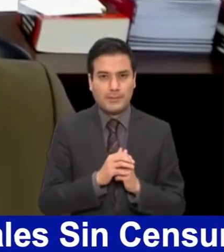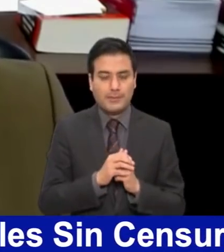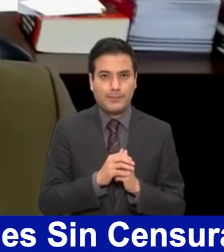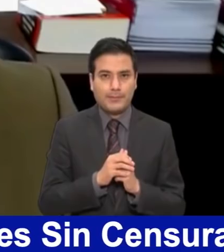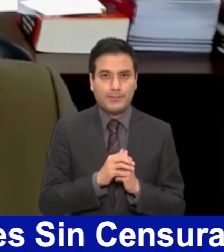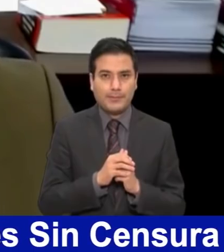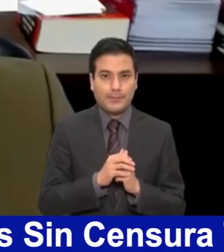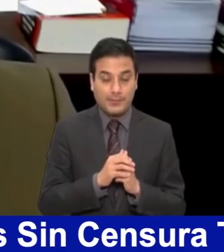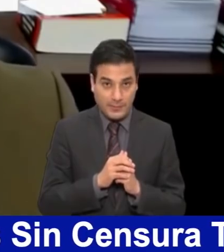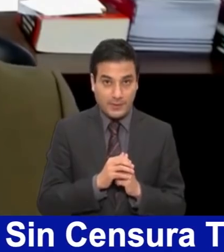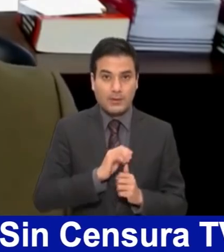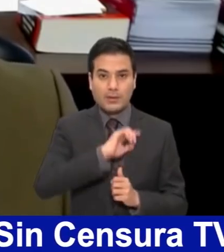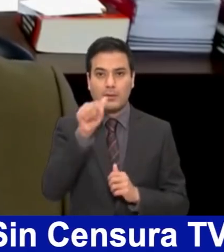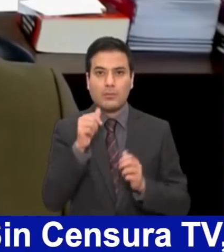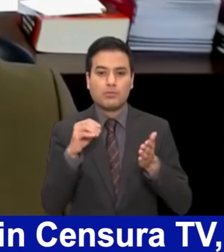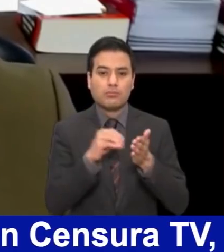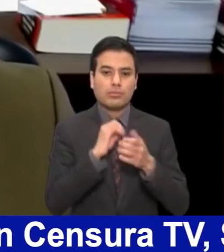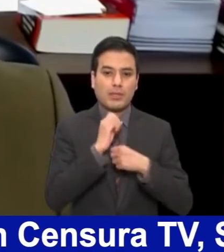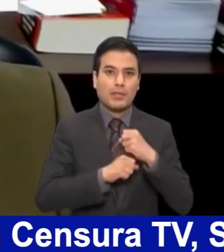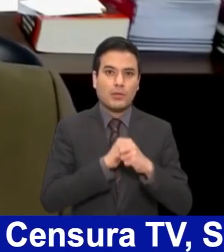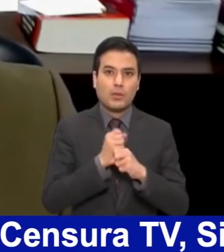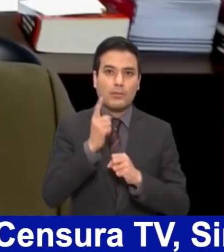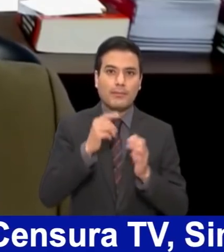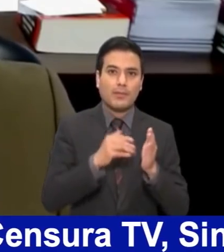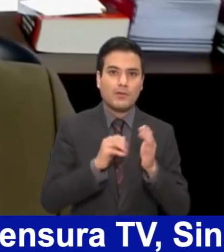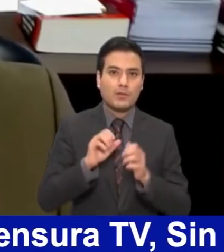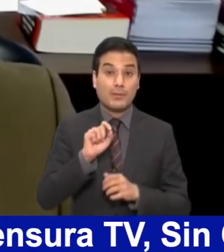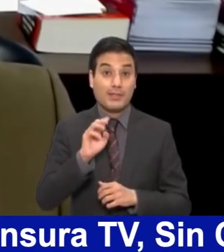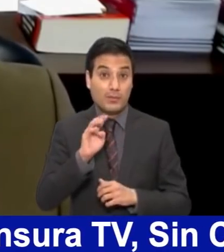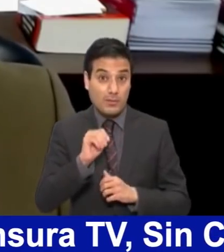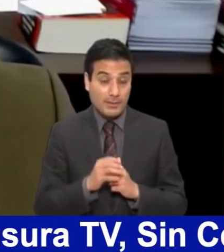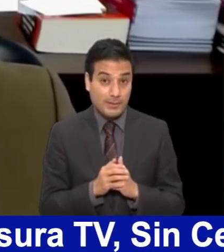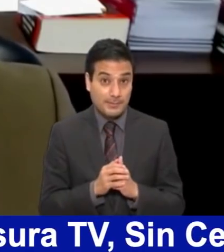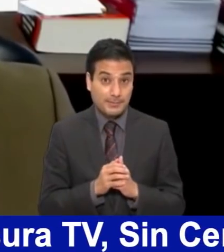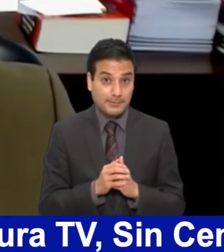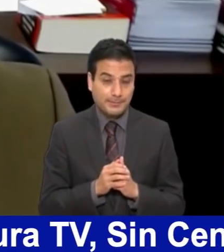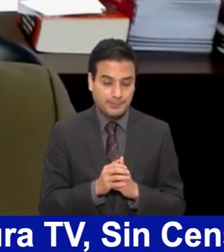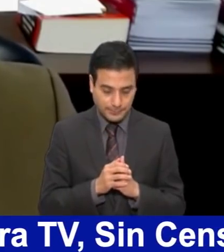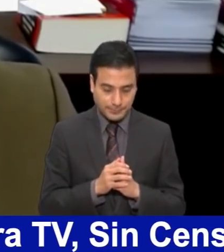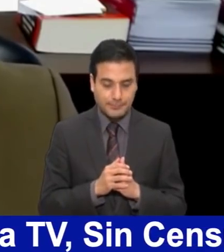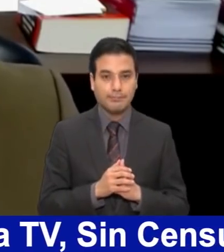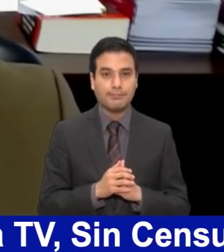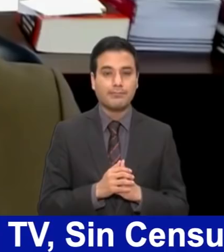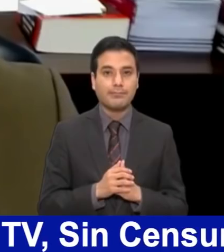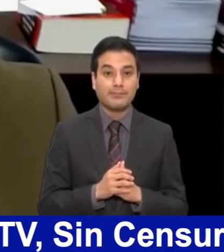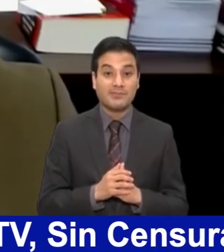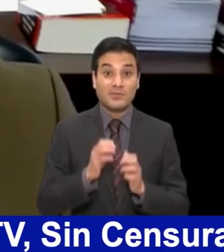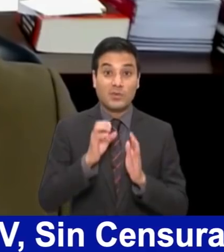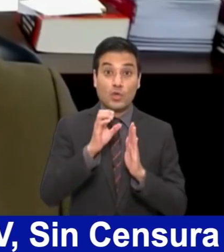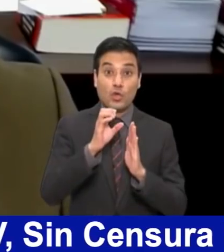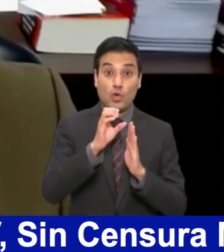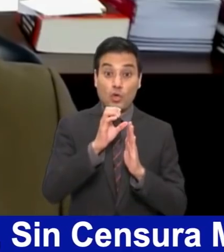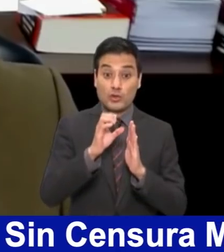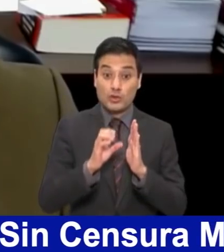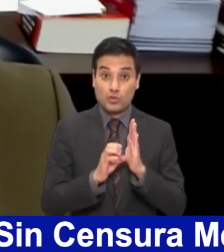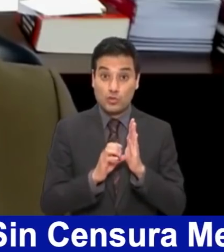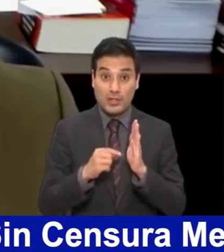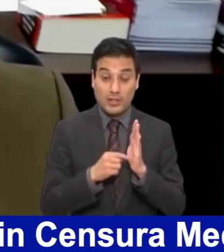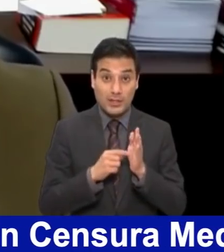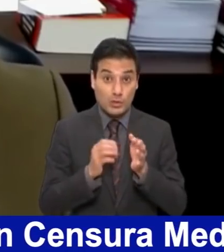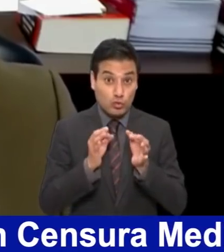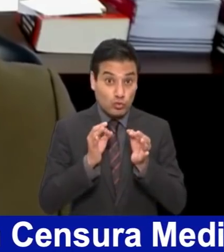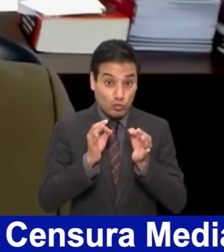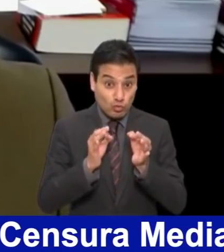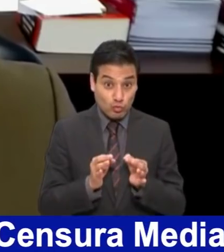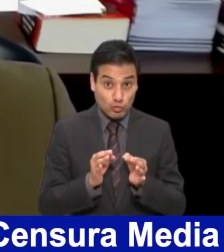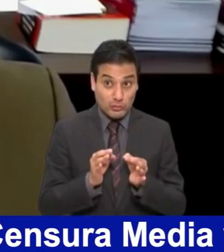presidencia hasta 1929. Y que la Constitución originalmente no había